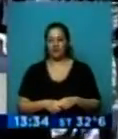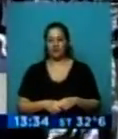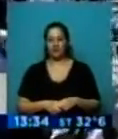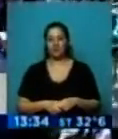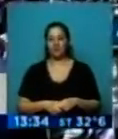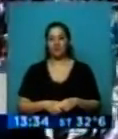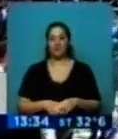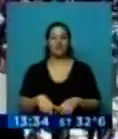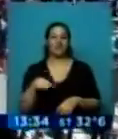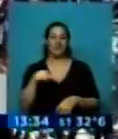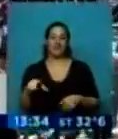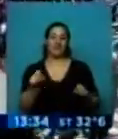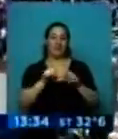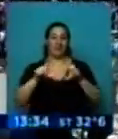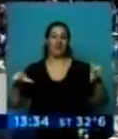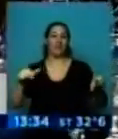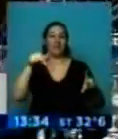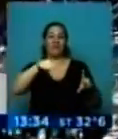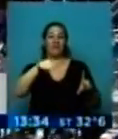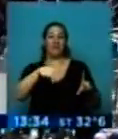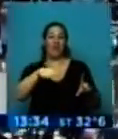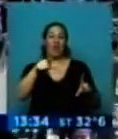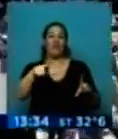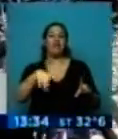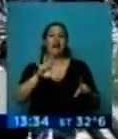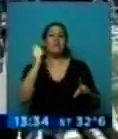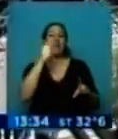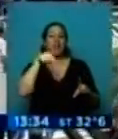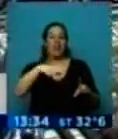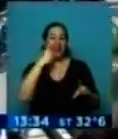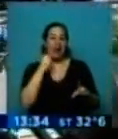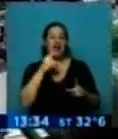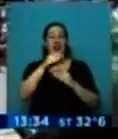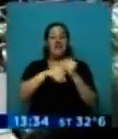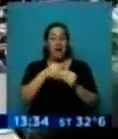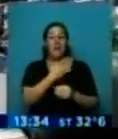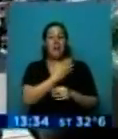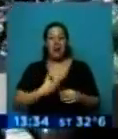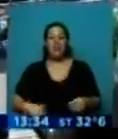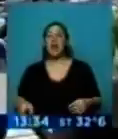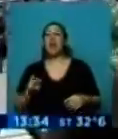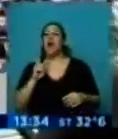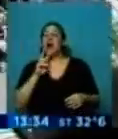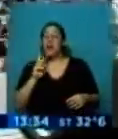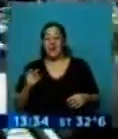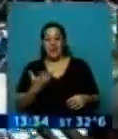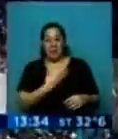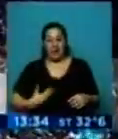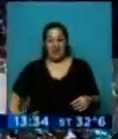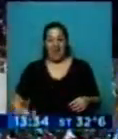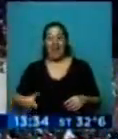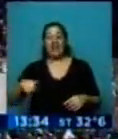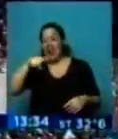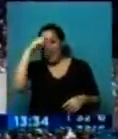Convengamos que esta es la foto, ¿no? Es la foto del día. La familia presidencial, la vicepresidenta de la Nación, el balcón de la Casa